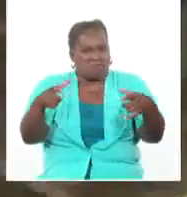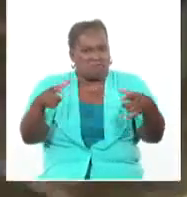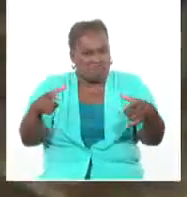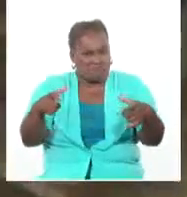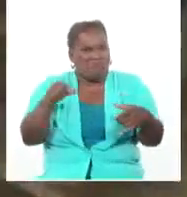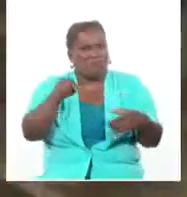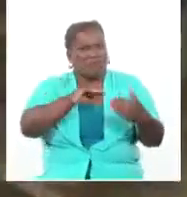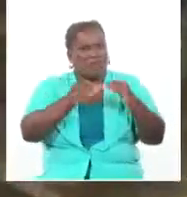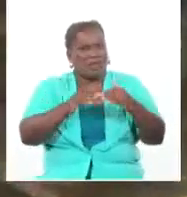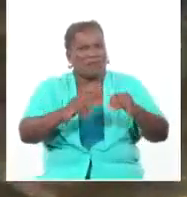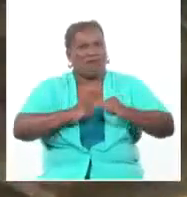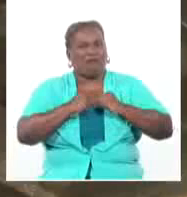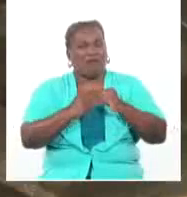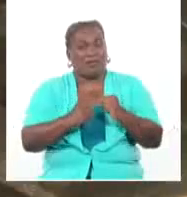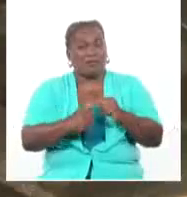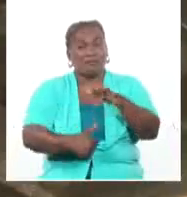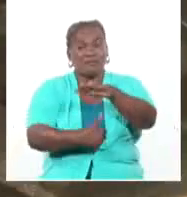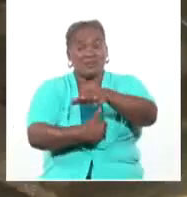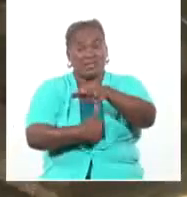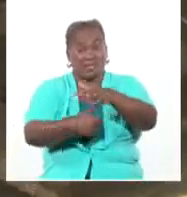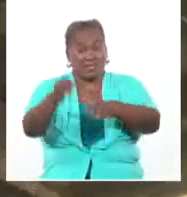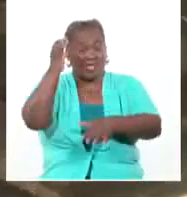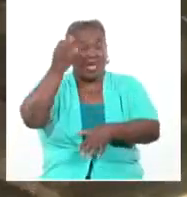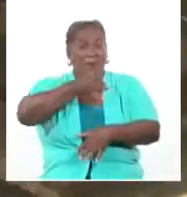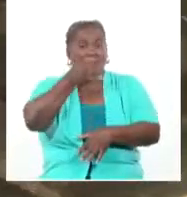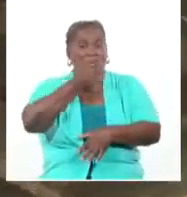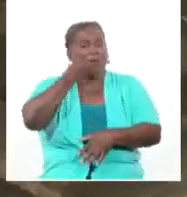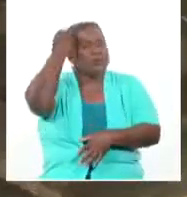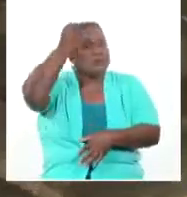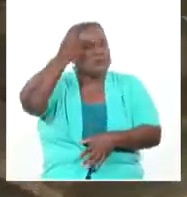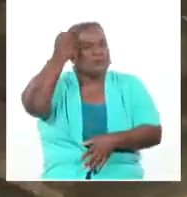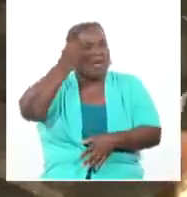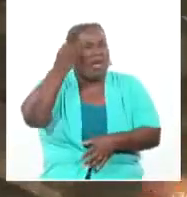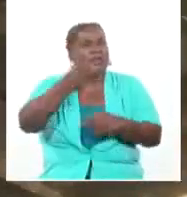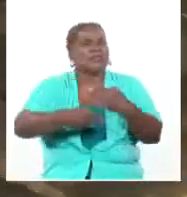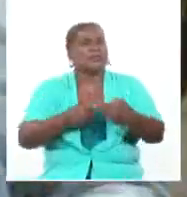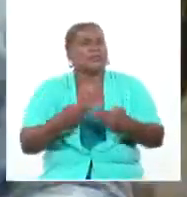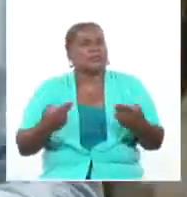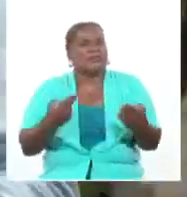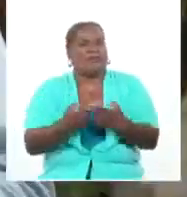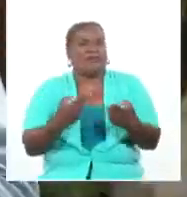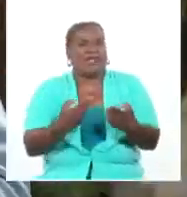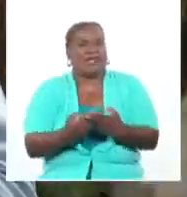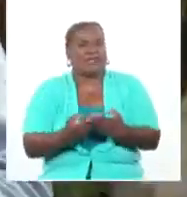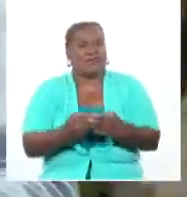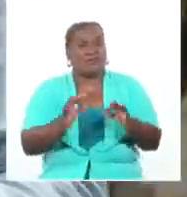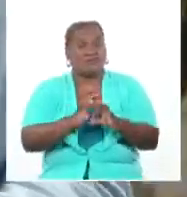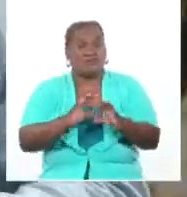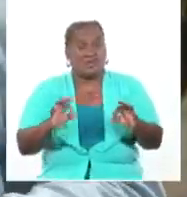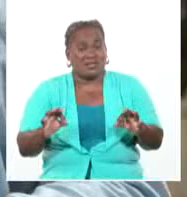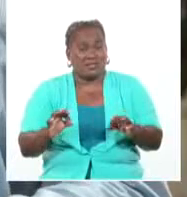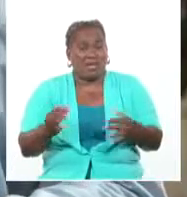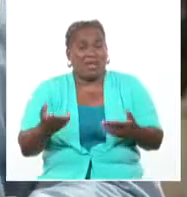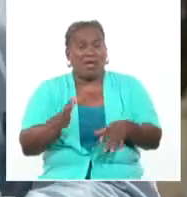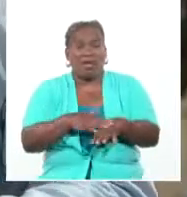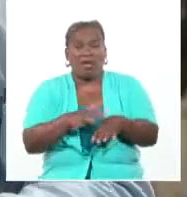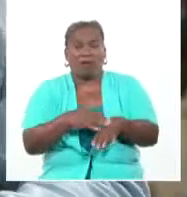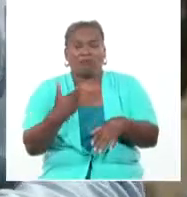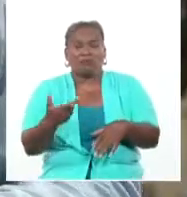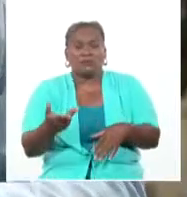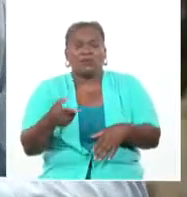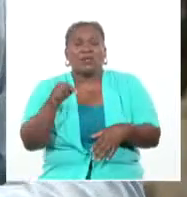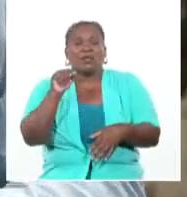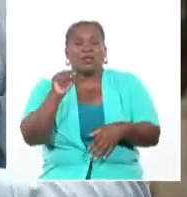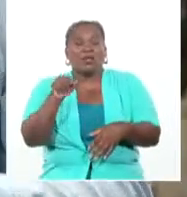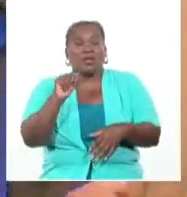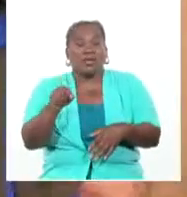de debate. Díaz-Canel se refirió a los análisis realizados en el evento, de manera particular las causas que conducen a los medios en poder